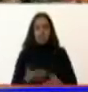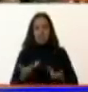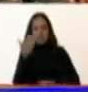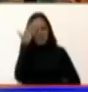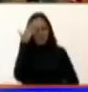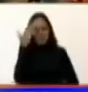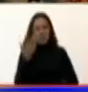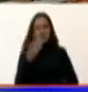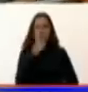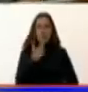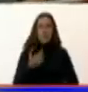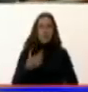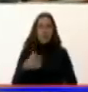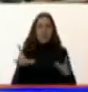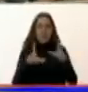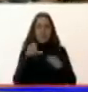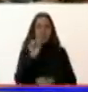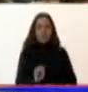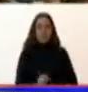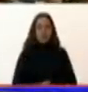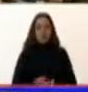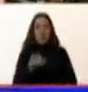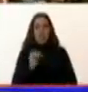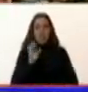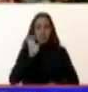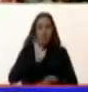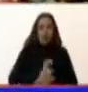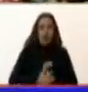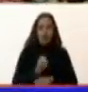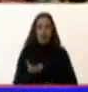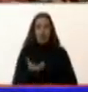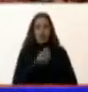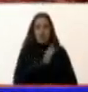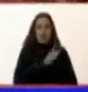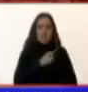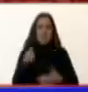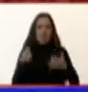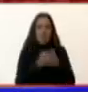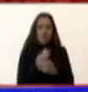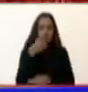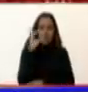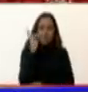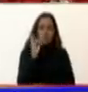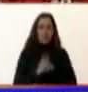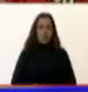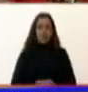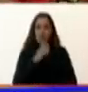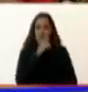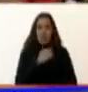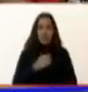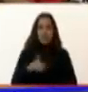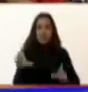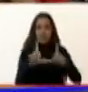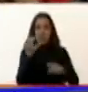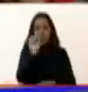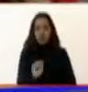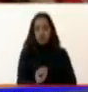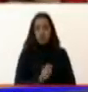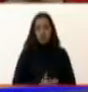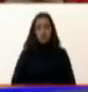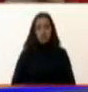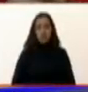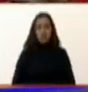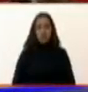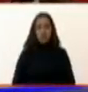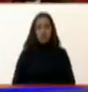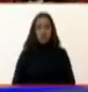que pasó en Ecuador, lo que está pasando en Chile, del golpe de Estado en Bolivia si no tuviéramos Telesur? Por eso es